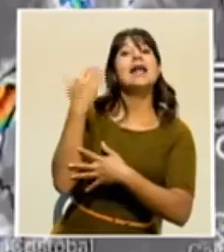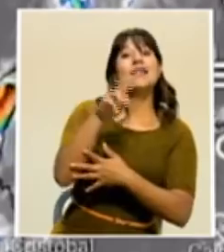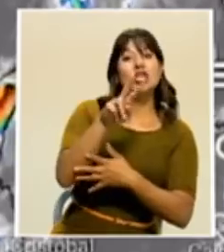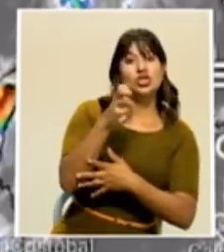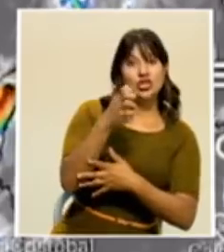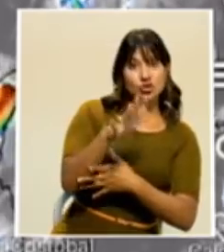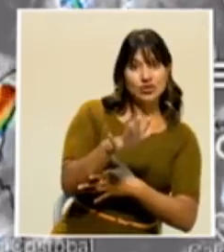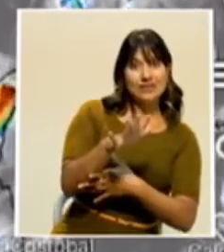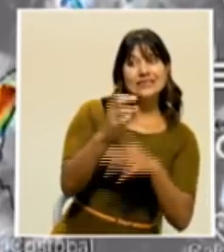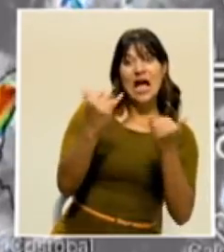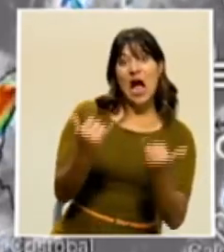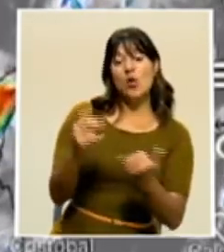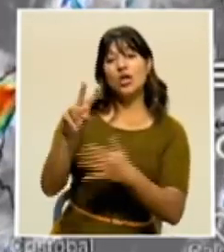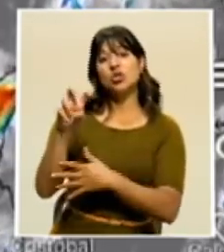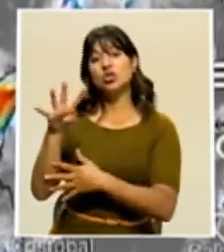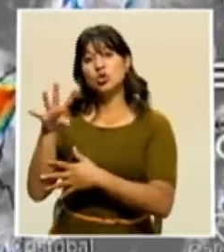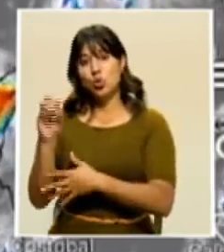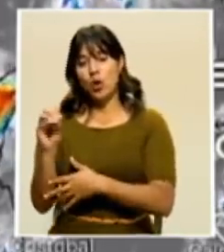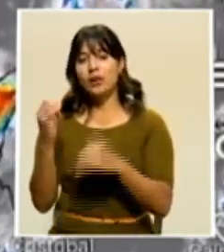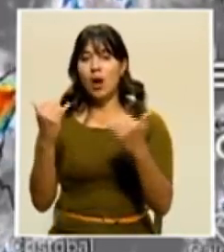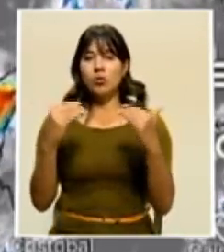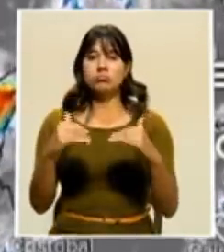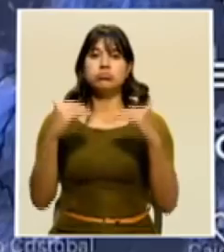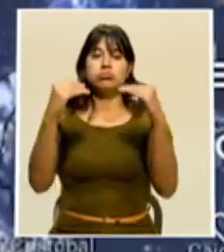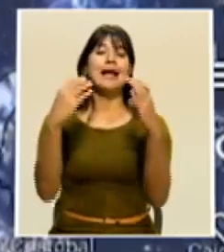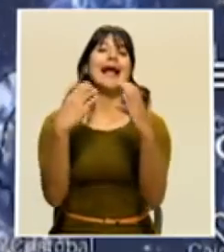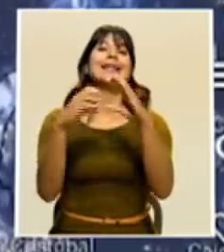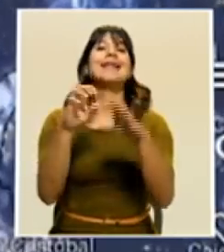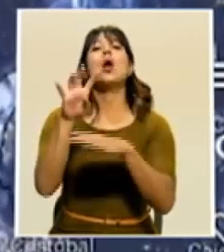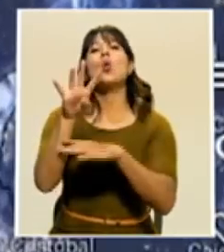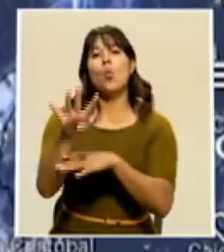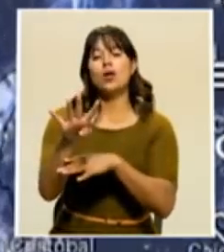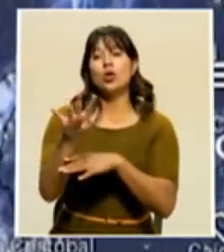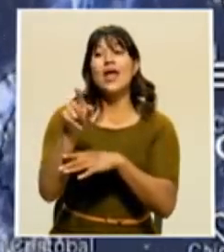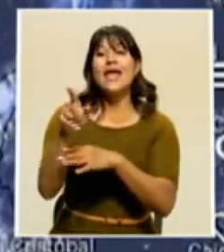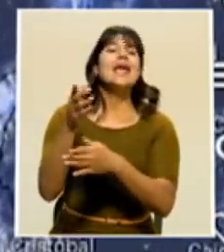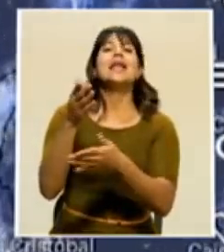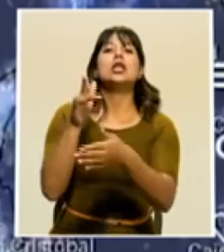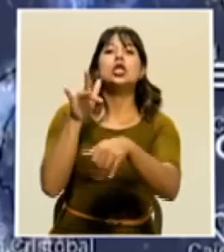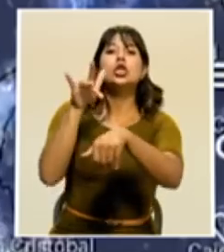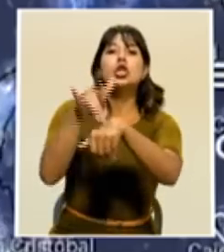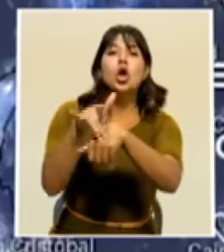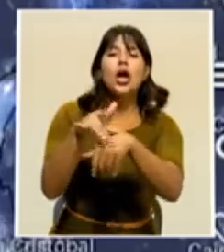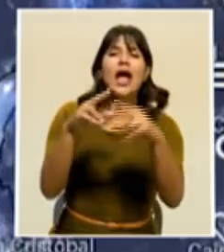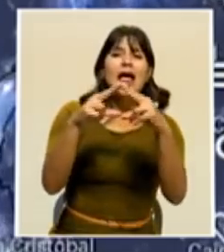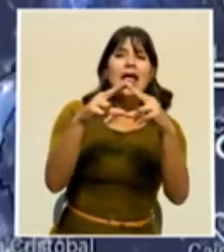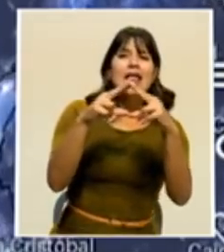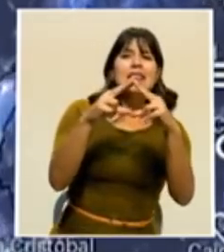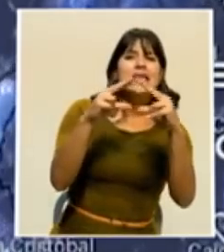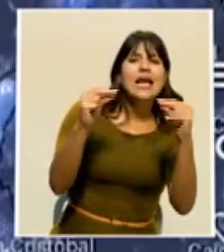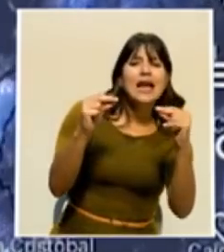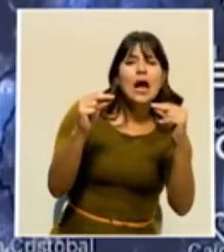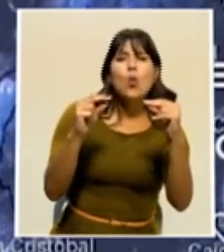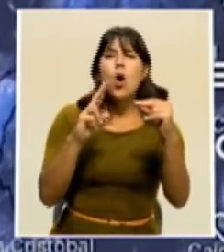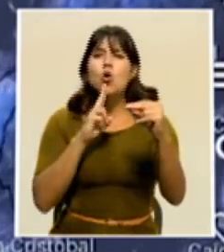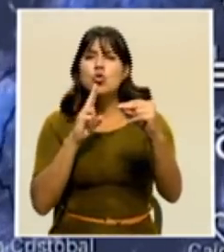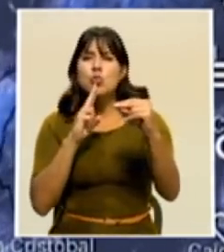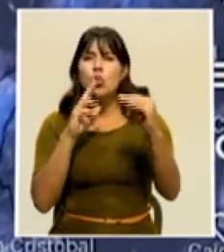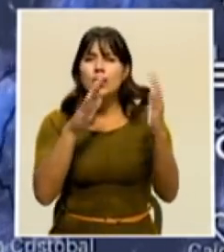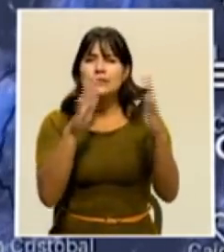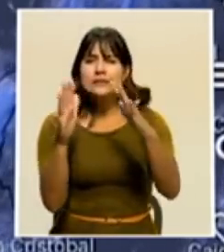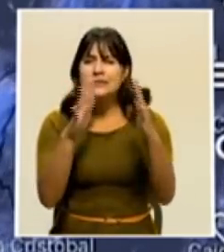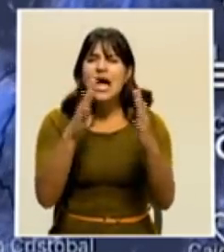a categoría 4. ETA tocará tierra cerca de la frontera entre Nicaragua y Honduras a las 5 de la mañana. De acuerdo con el